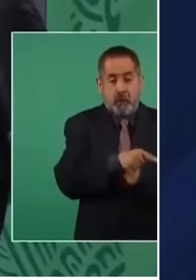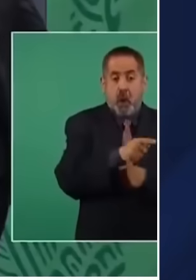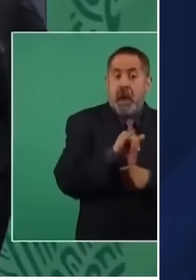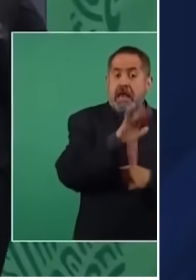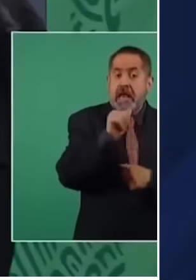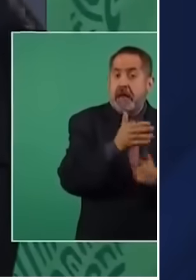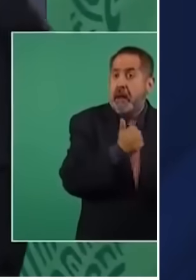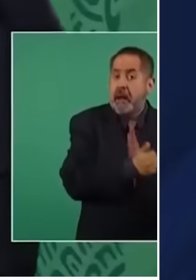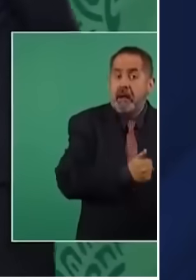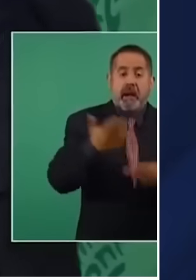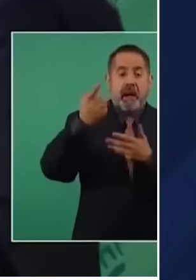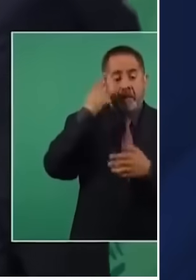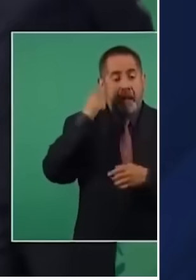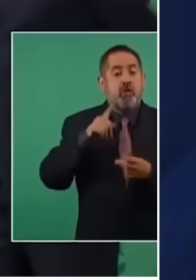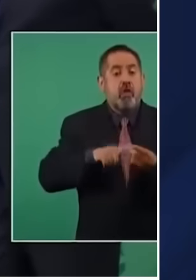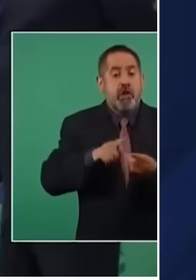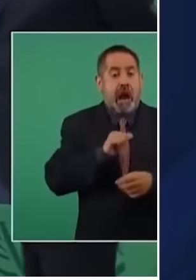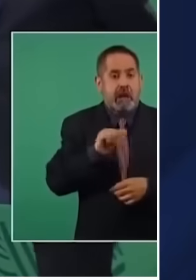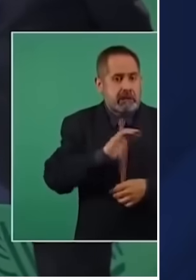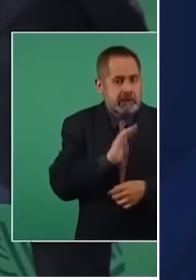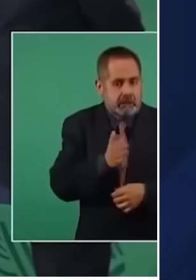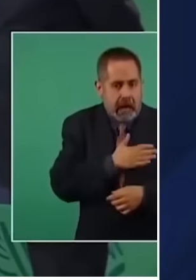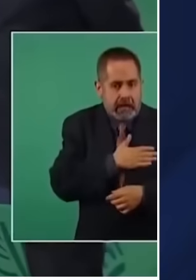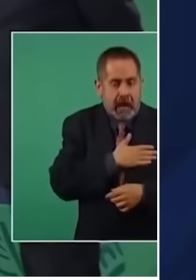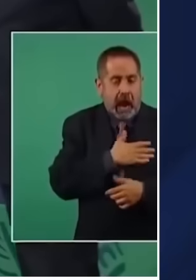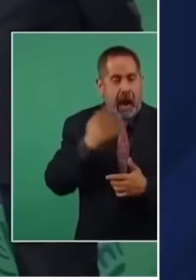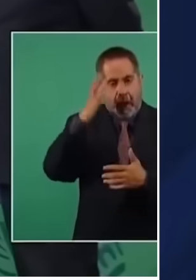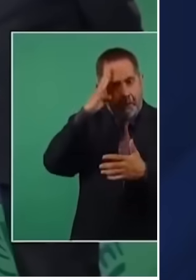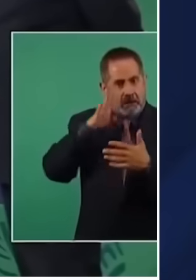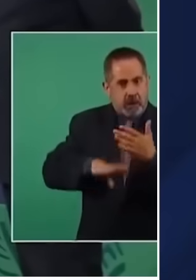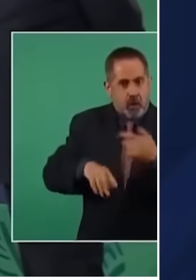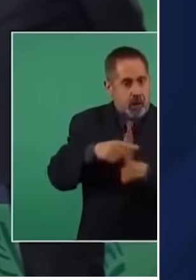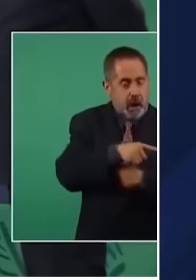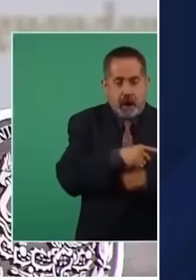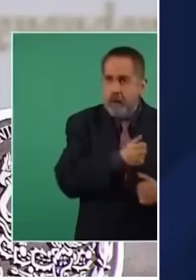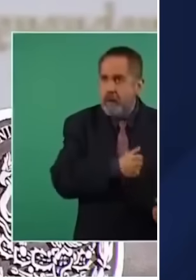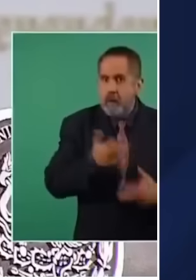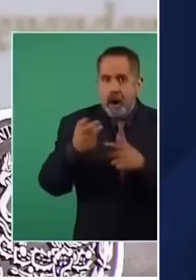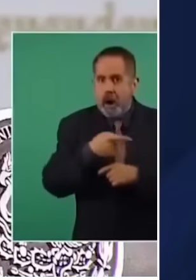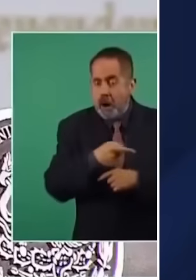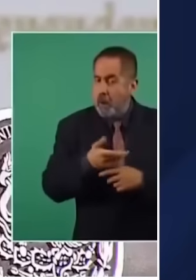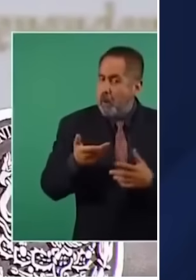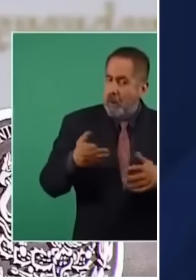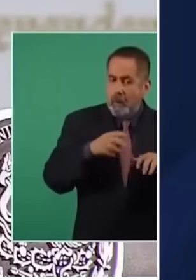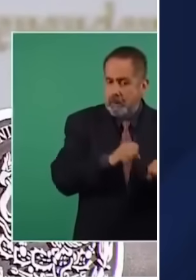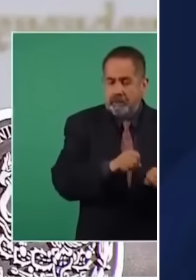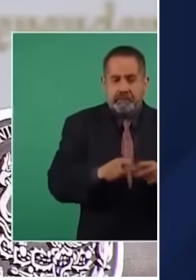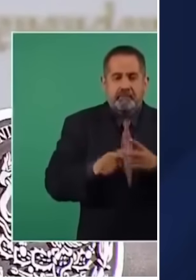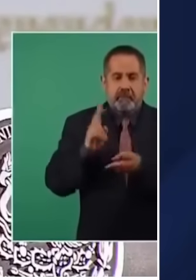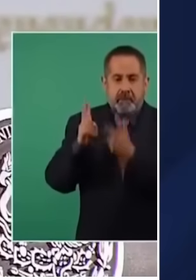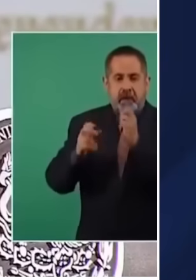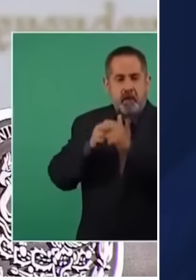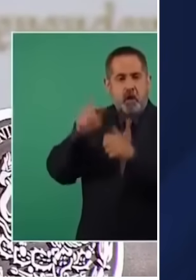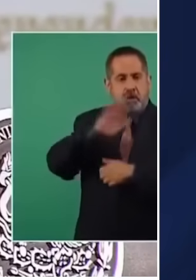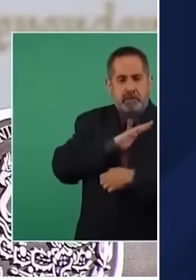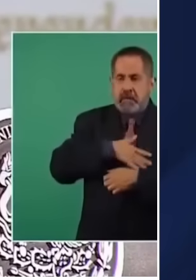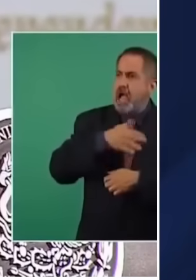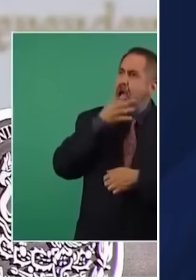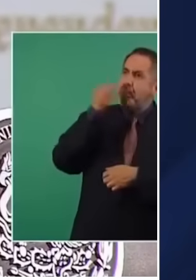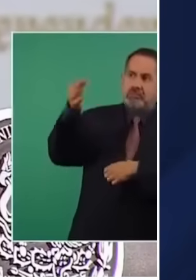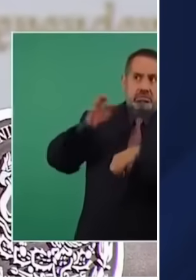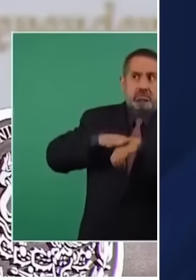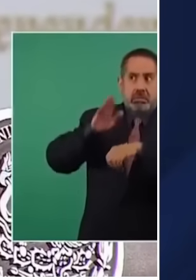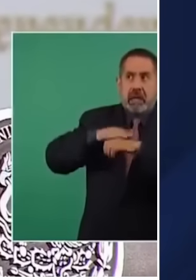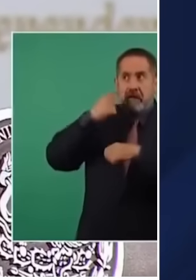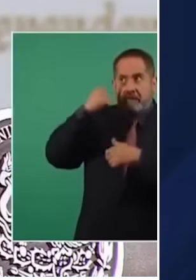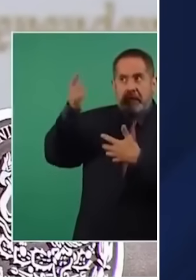iba destinada a España a Barcelona vamos a hablar con esos países para darles toda la información que de